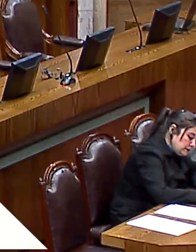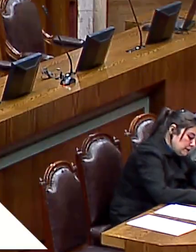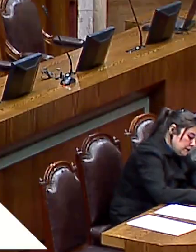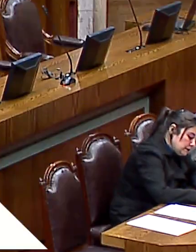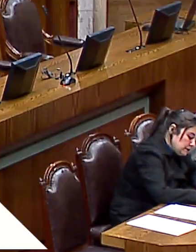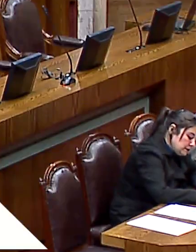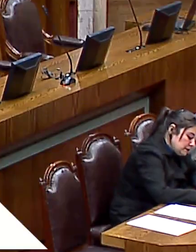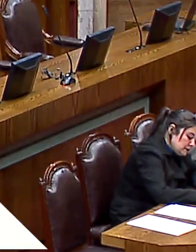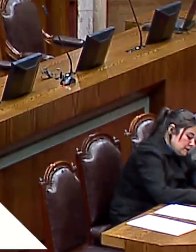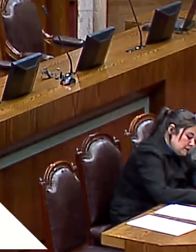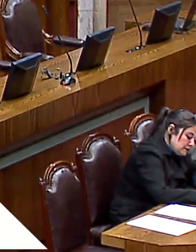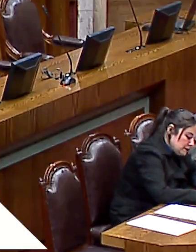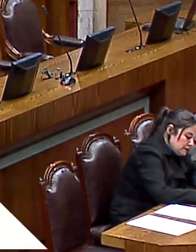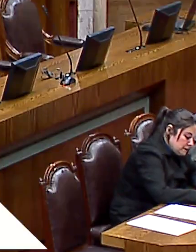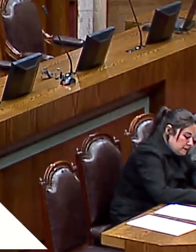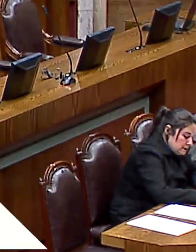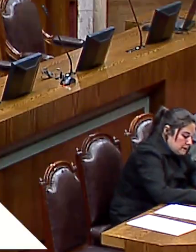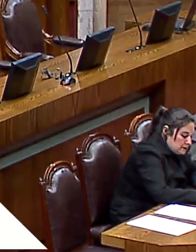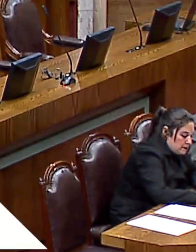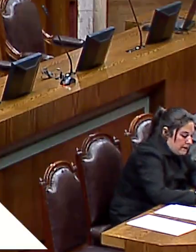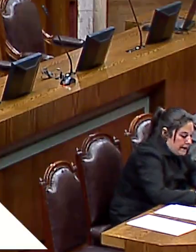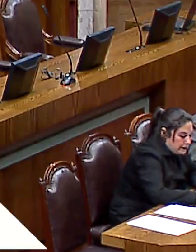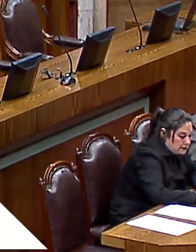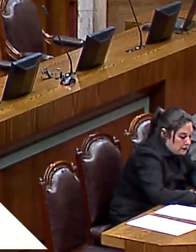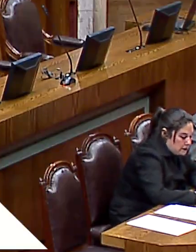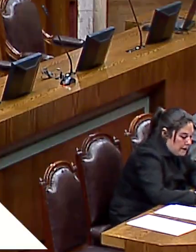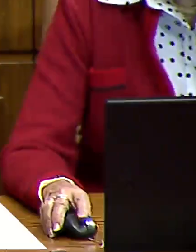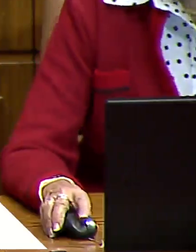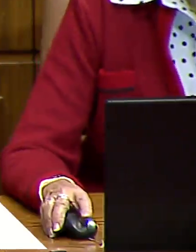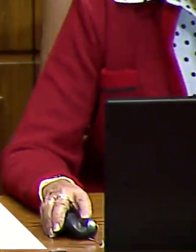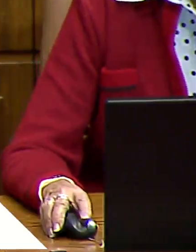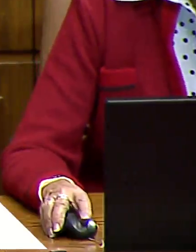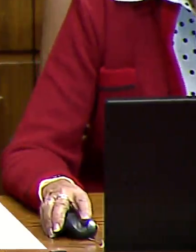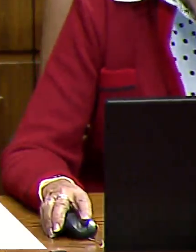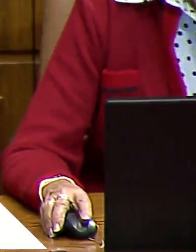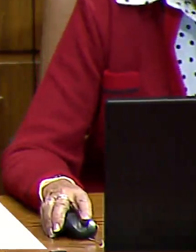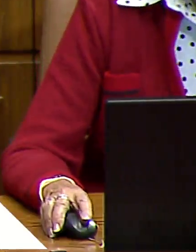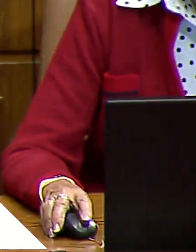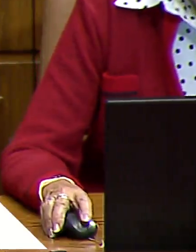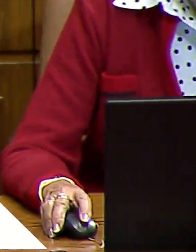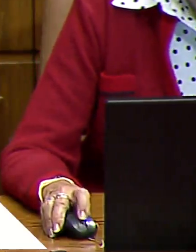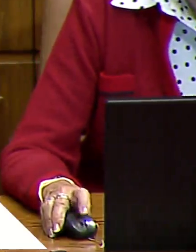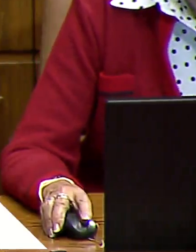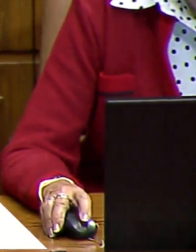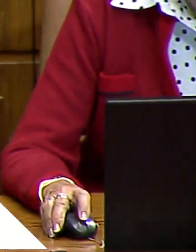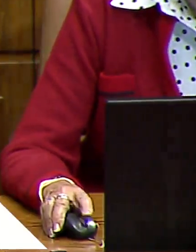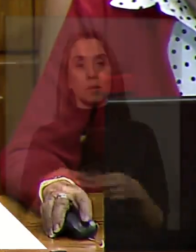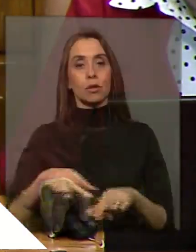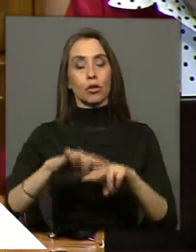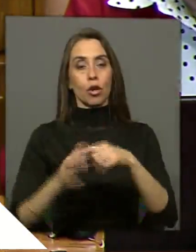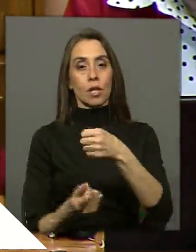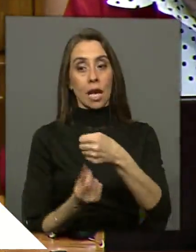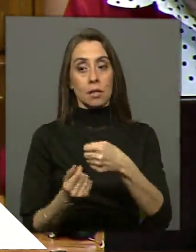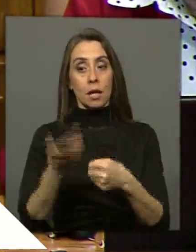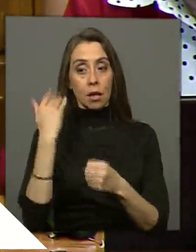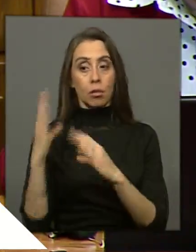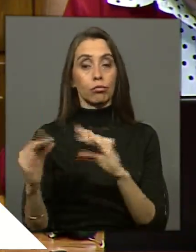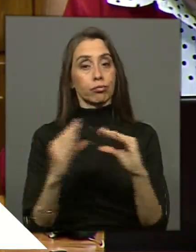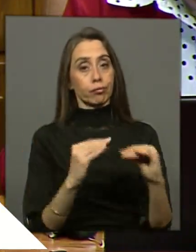Gracias señor presidente. El presidente en tratamiento en la Comisión de Hacienda en su minuto